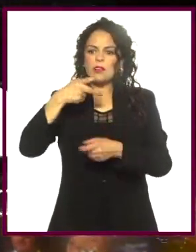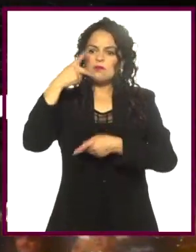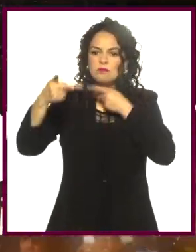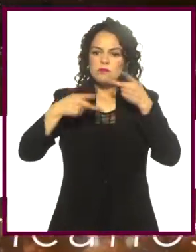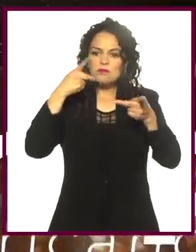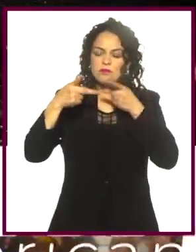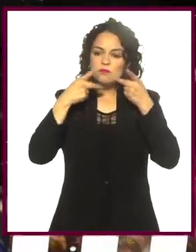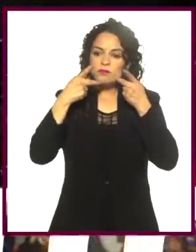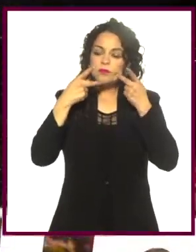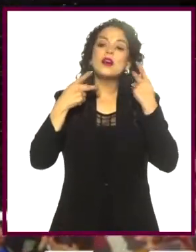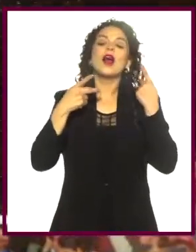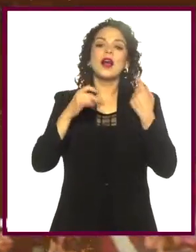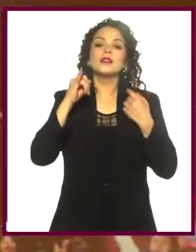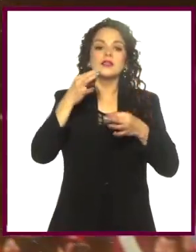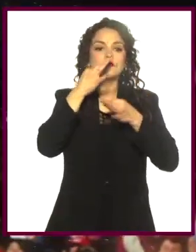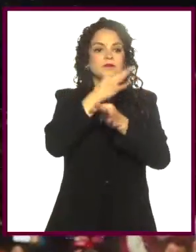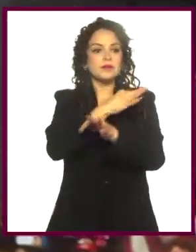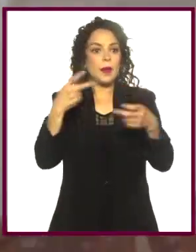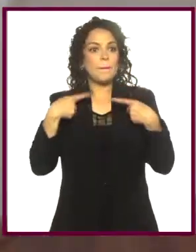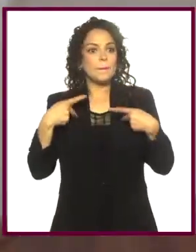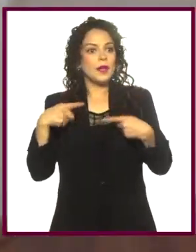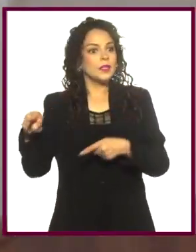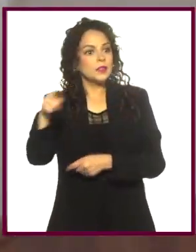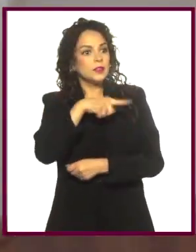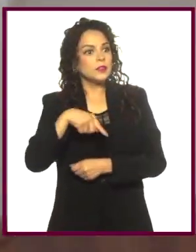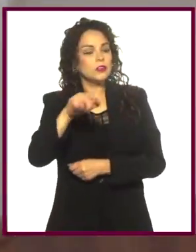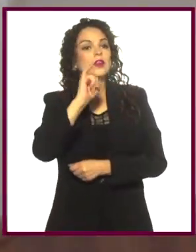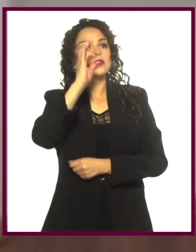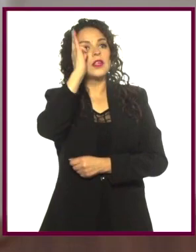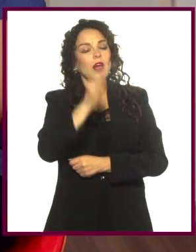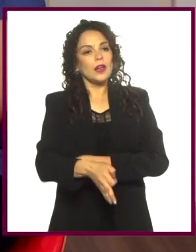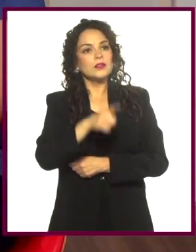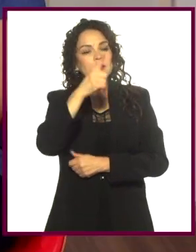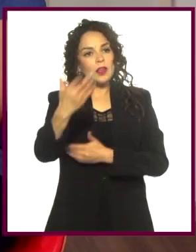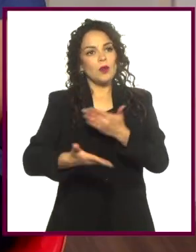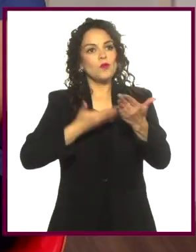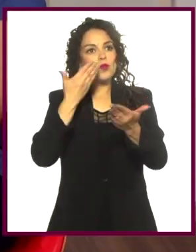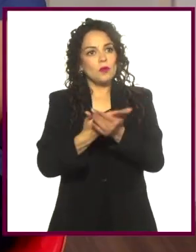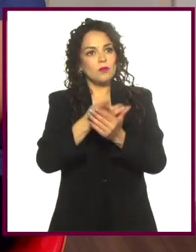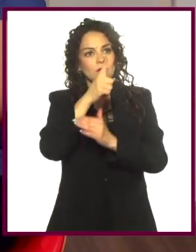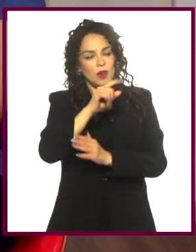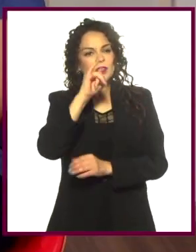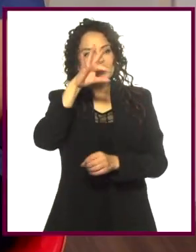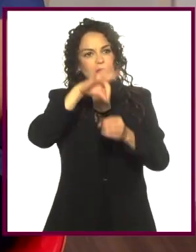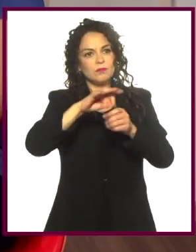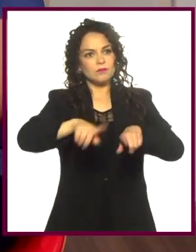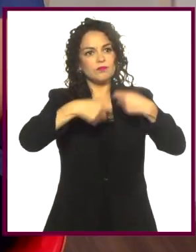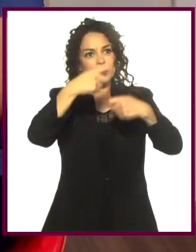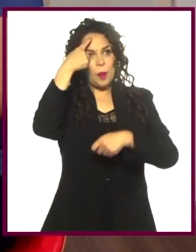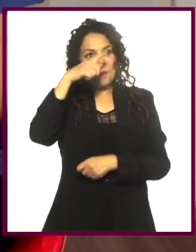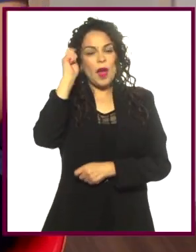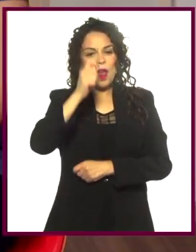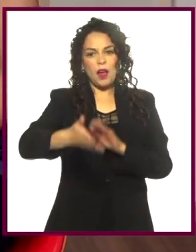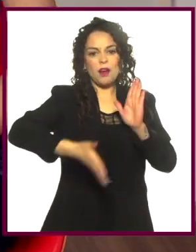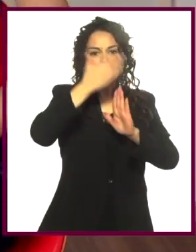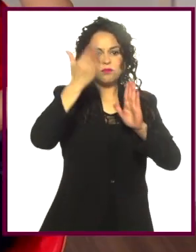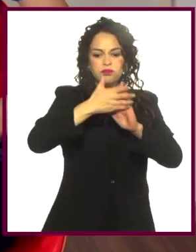la unificación de algunos sectores de estadounidenses para que votaran por su propuesta de construir un muro entre nuestras